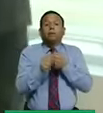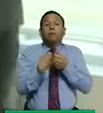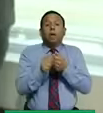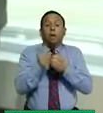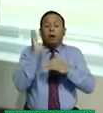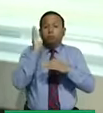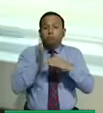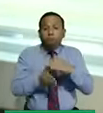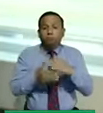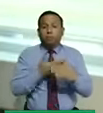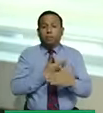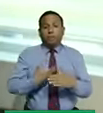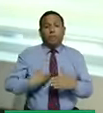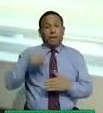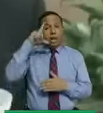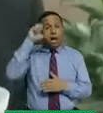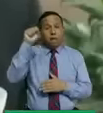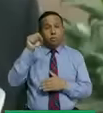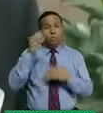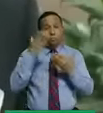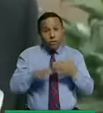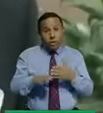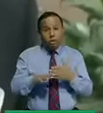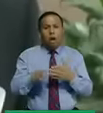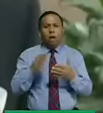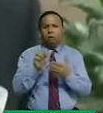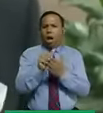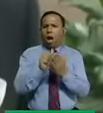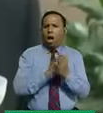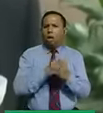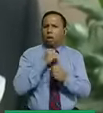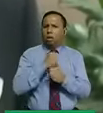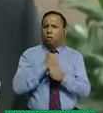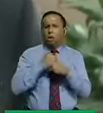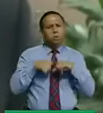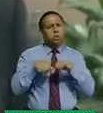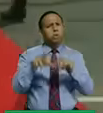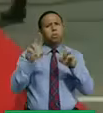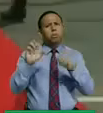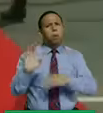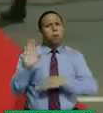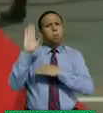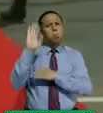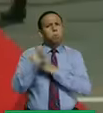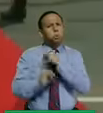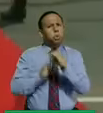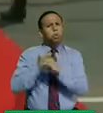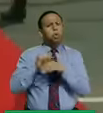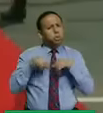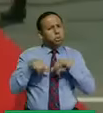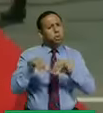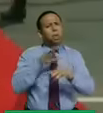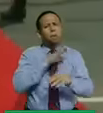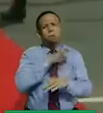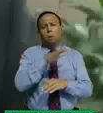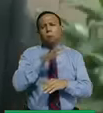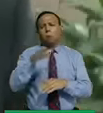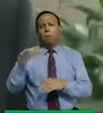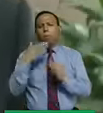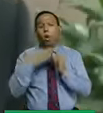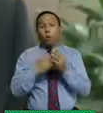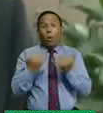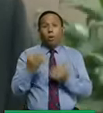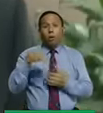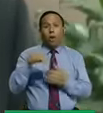ha descuidado su agenda de trabajo en lo que a compromisos internacionales se refiere. Este miércoles partió hacia Lima, Perú. Es